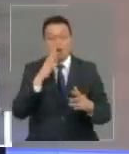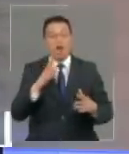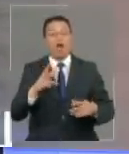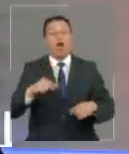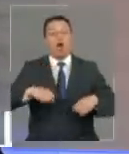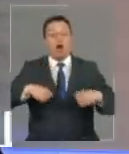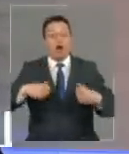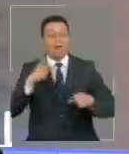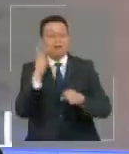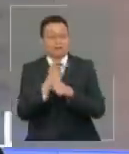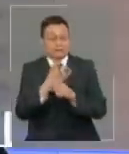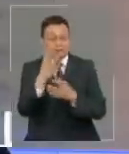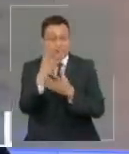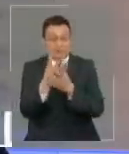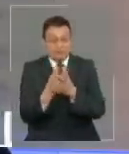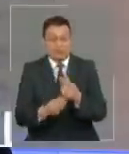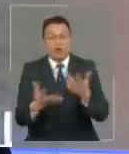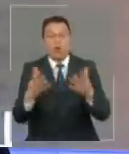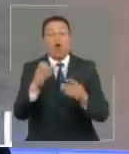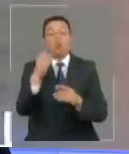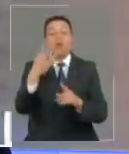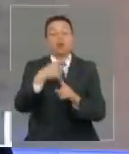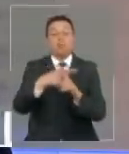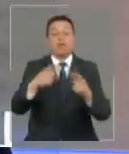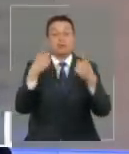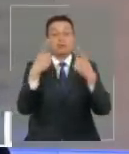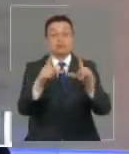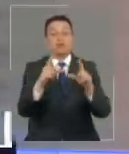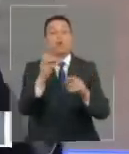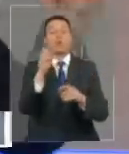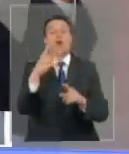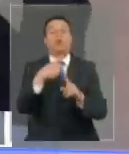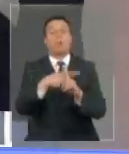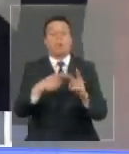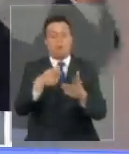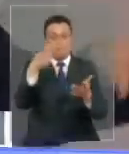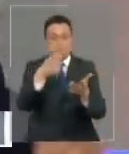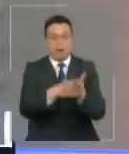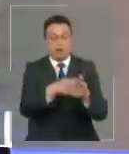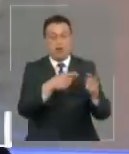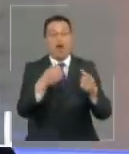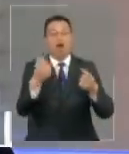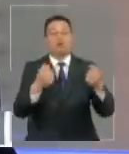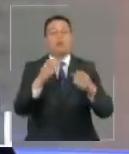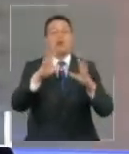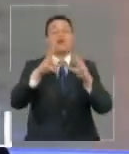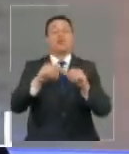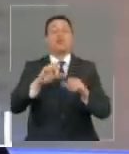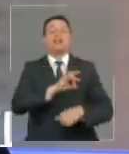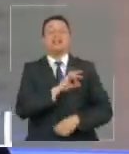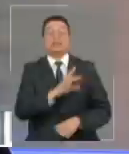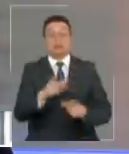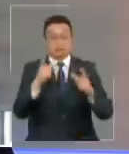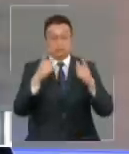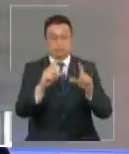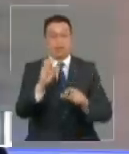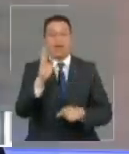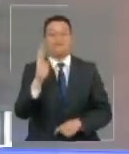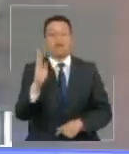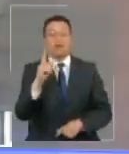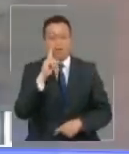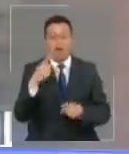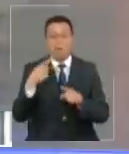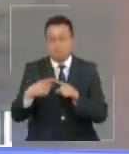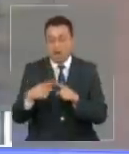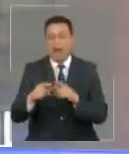la delincuencia cuando usted a los cuartos medios le da la licencia de conducir gratuita con un curso pagado en el Automóvil Club de Chile y salen con la licencia B para que tengan